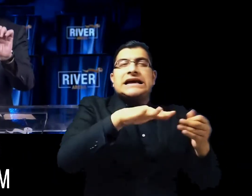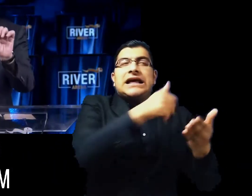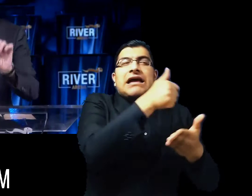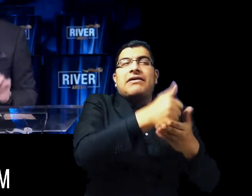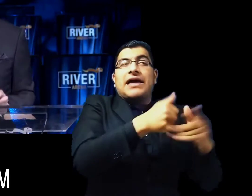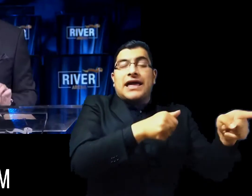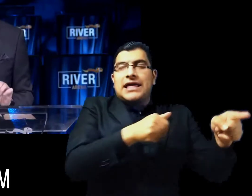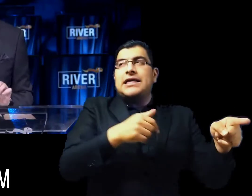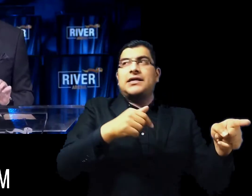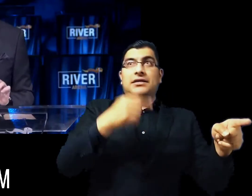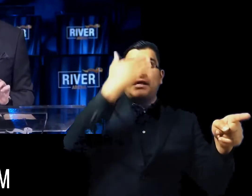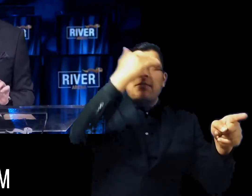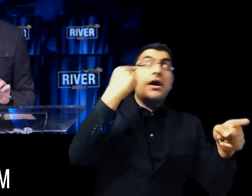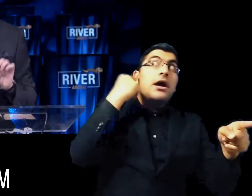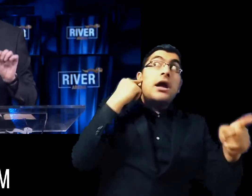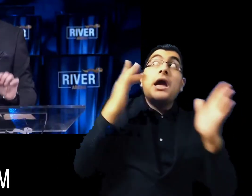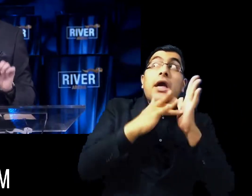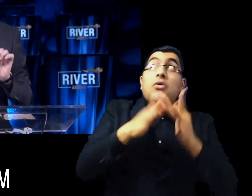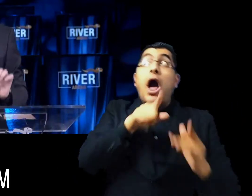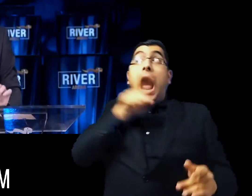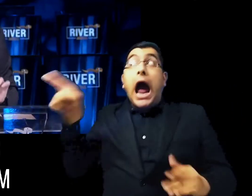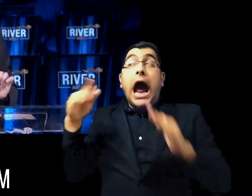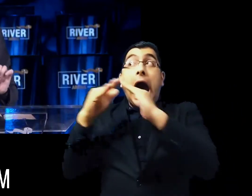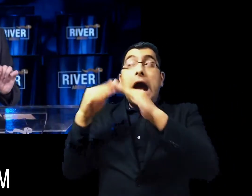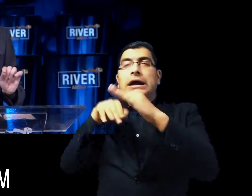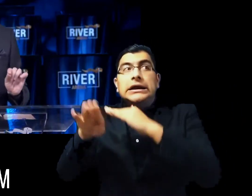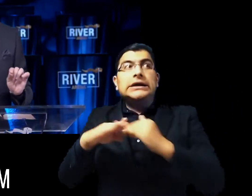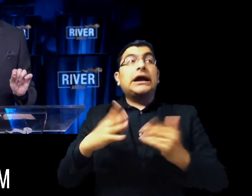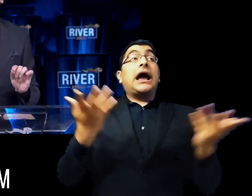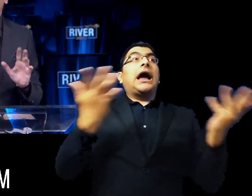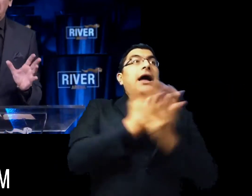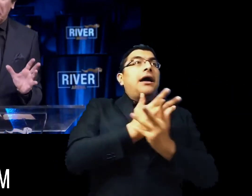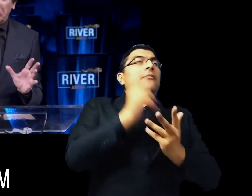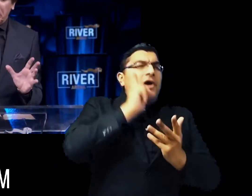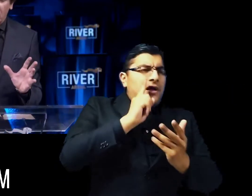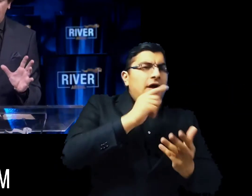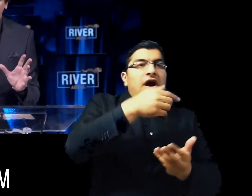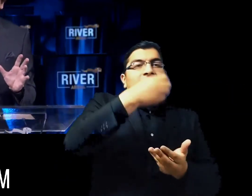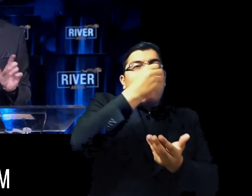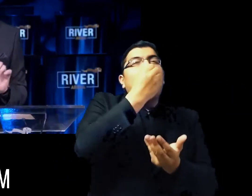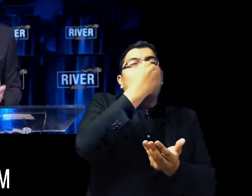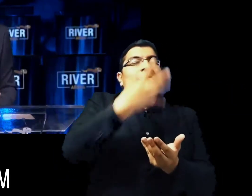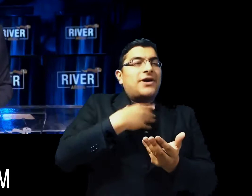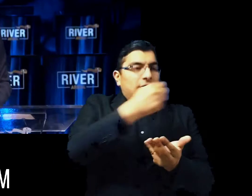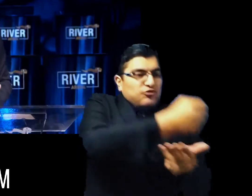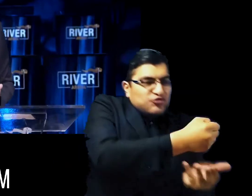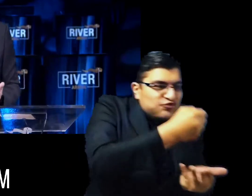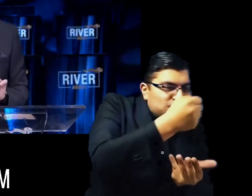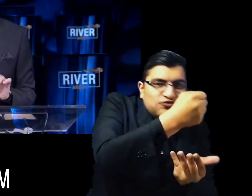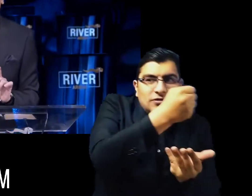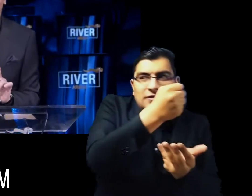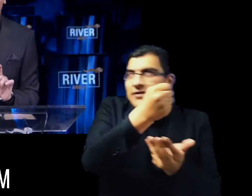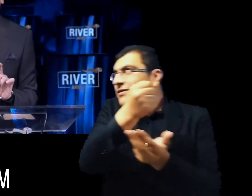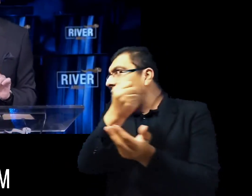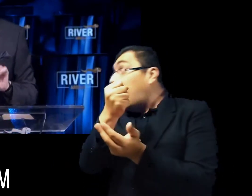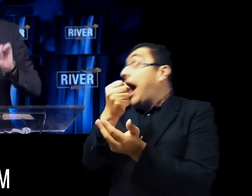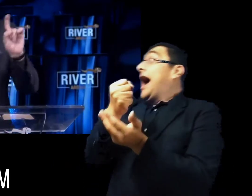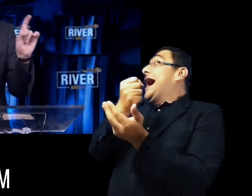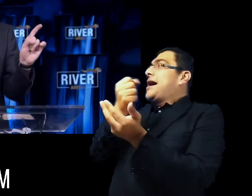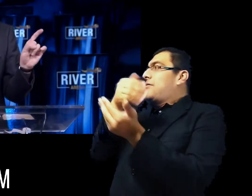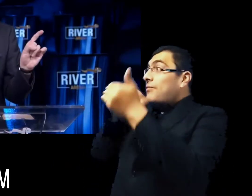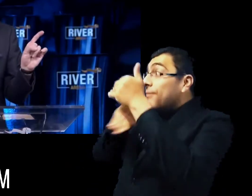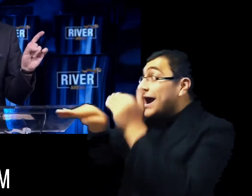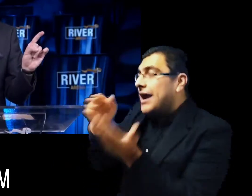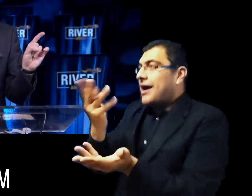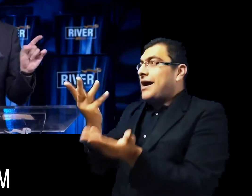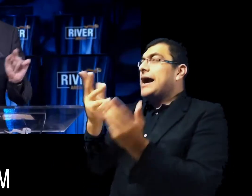comiendo en casa del fariseo, se presentó con un frasco de perfume. Y colocándose